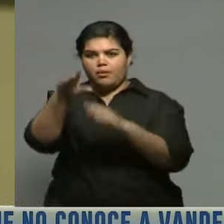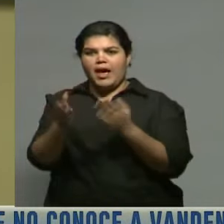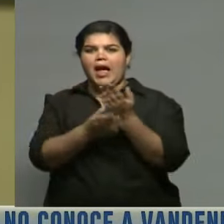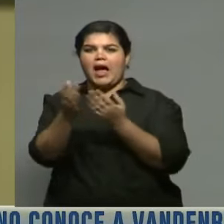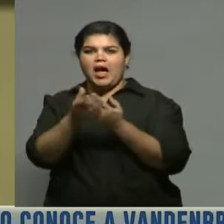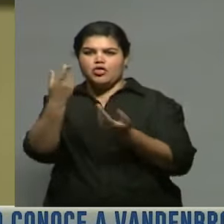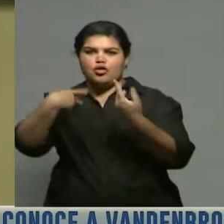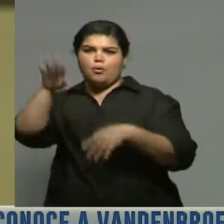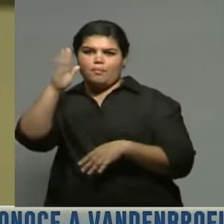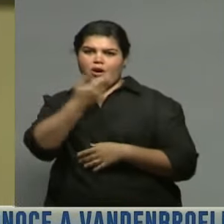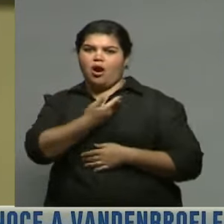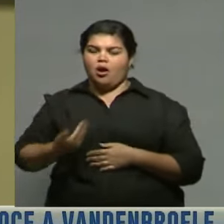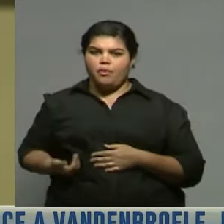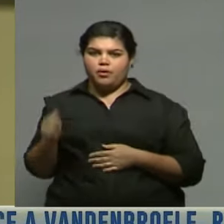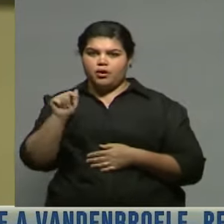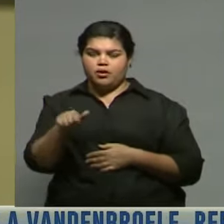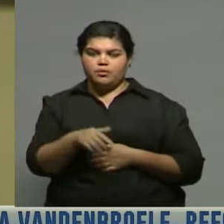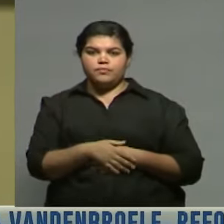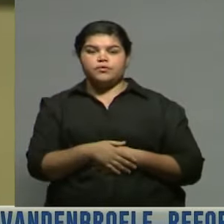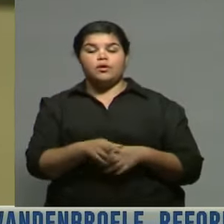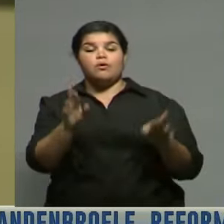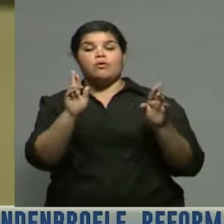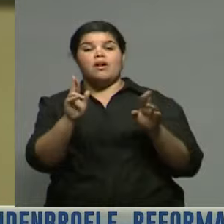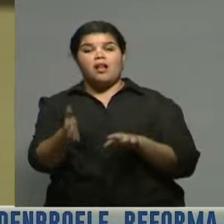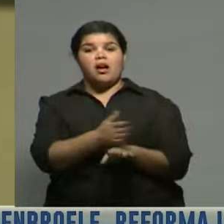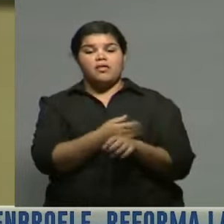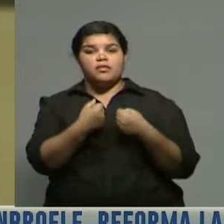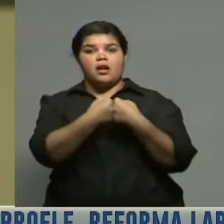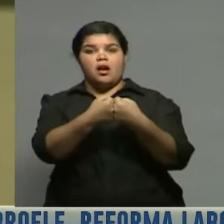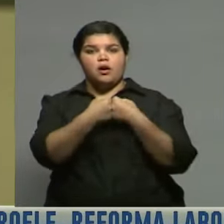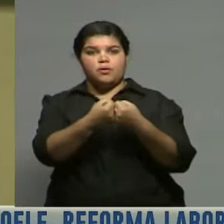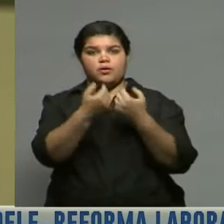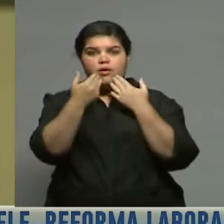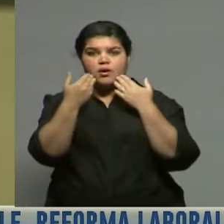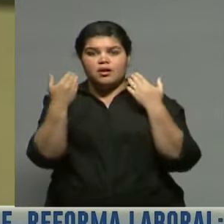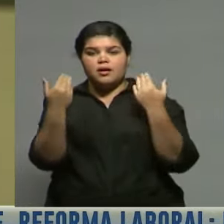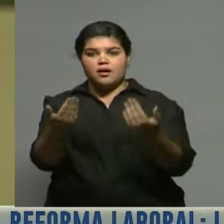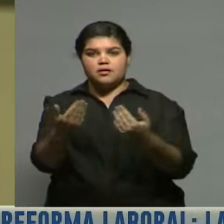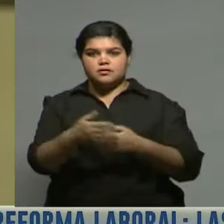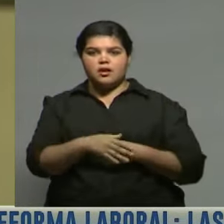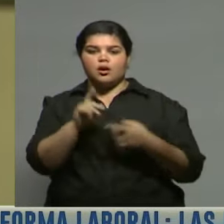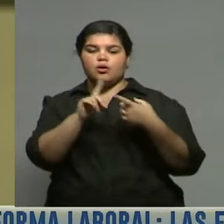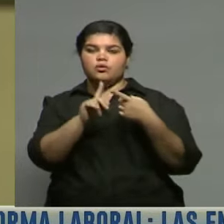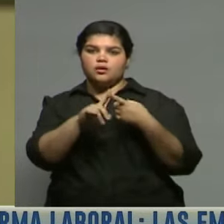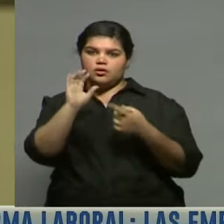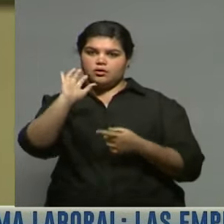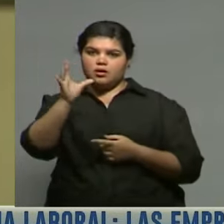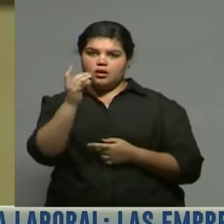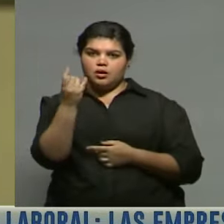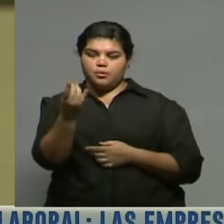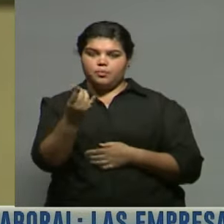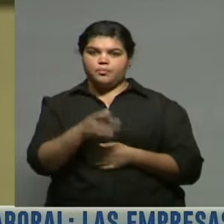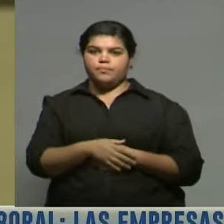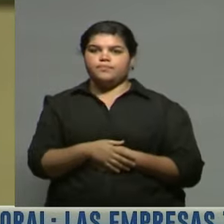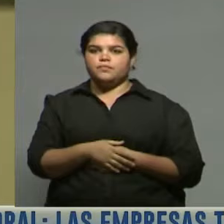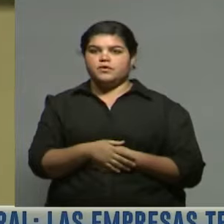beneficios. Ojalá que no, que logren llegar a un acuerdo. Eduardo, muchas gracias por el contacto con Señalú. No,